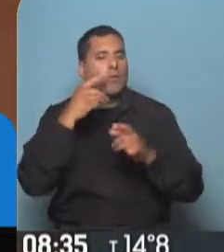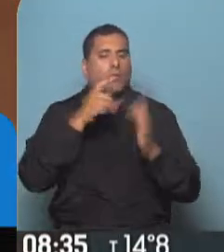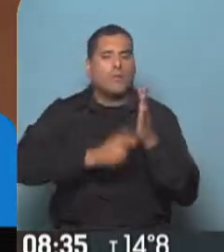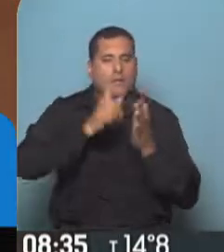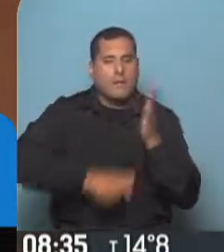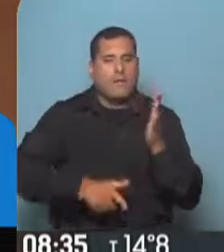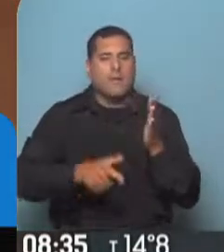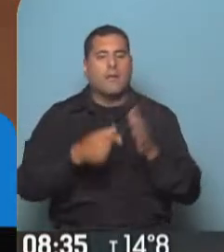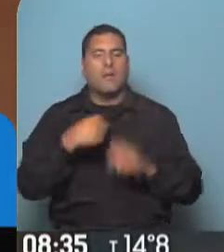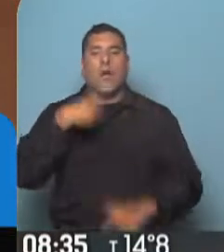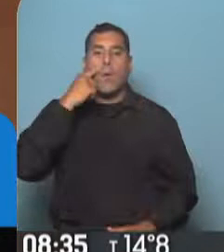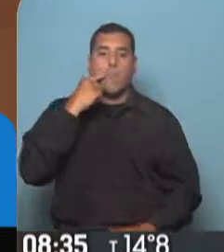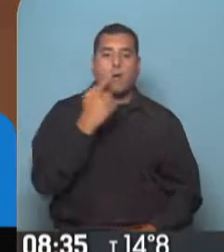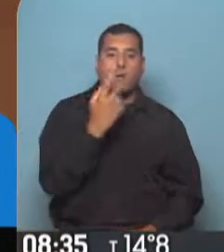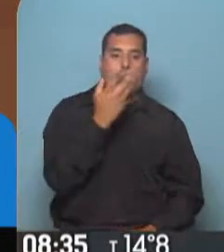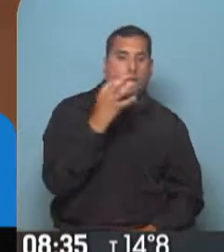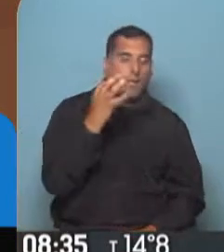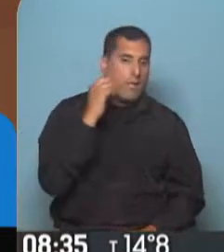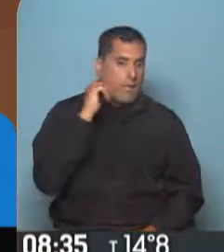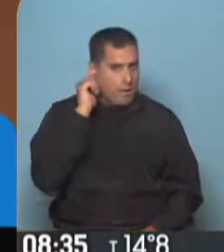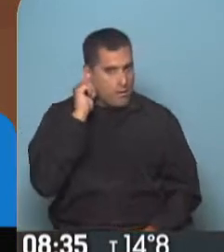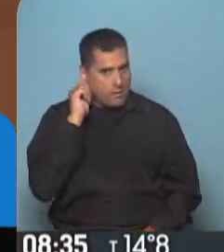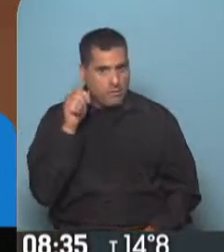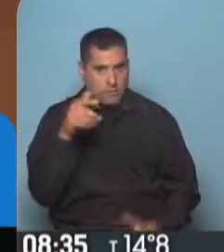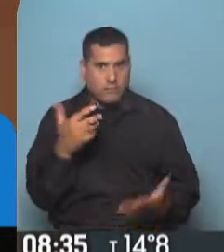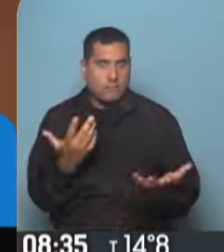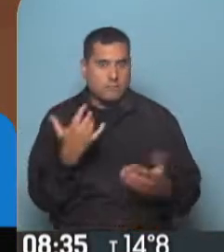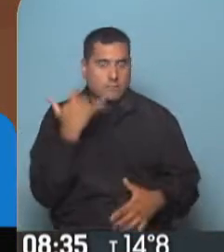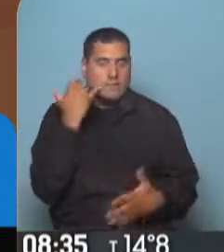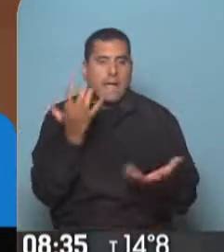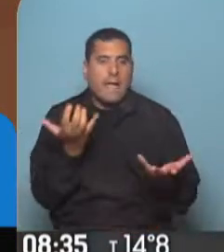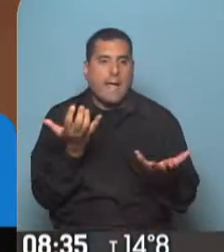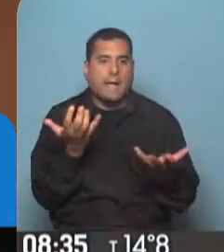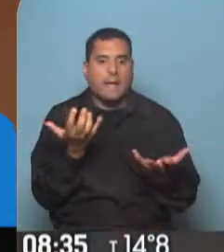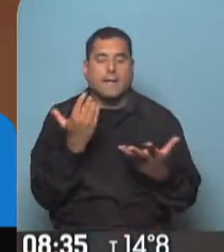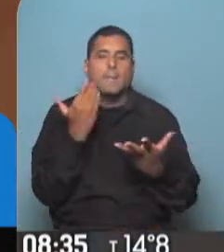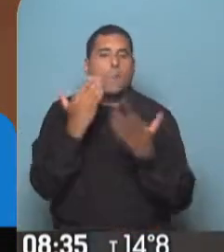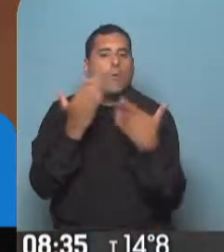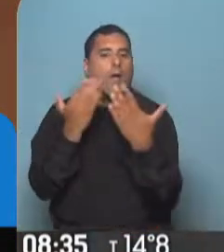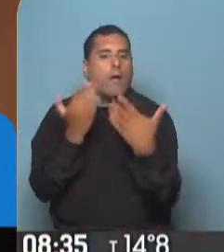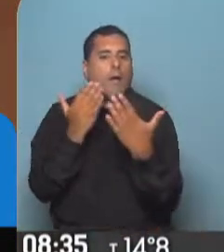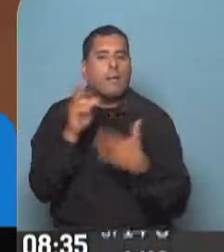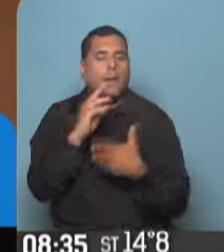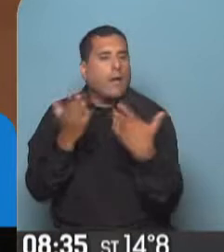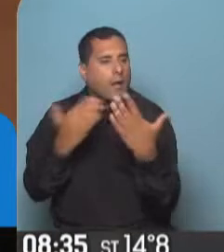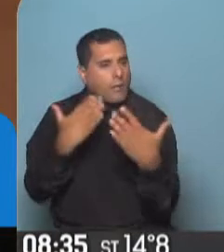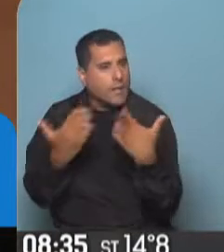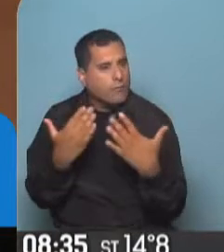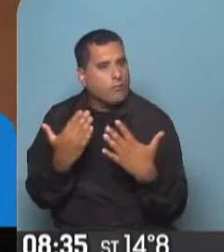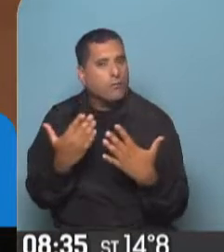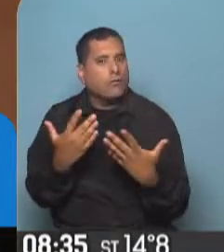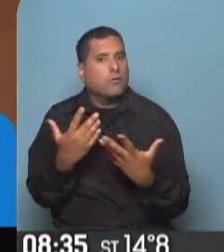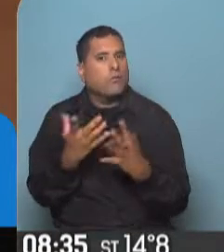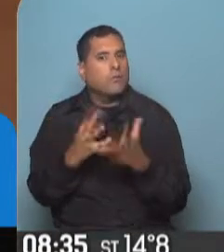40 años que tiene una estructura vieja antigua hecha para esta hora de de trato con la mujer de galantería de